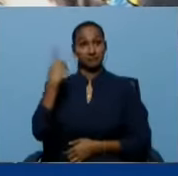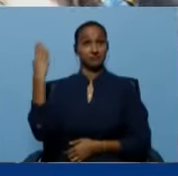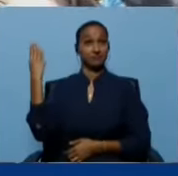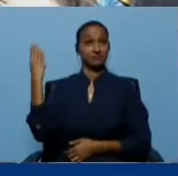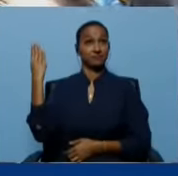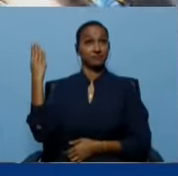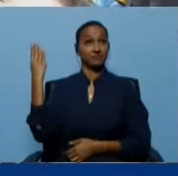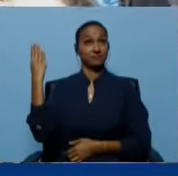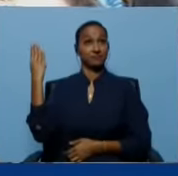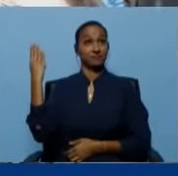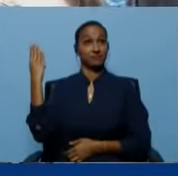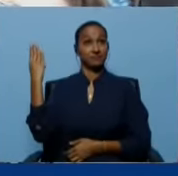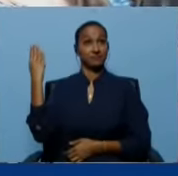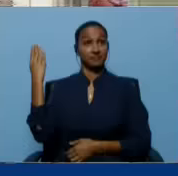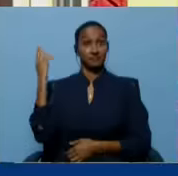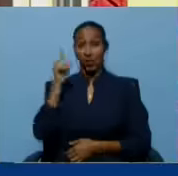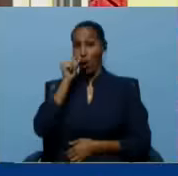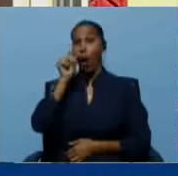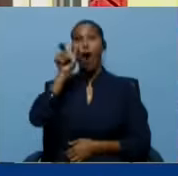barrio.